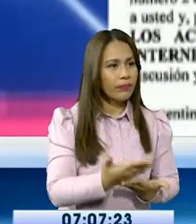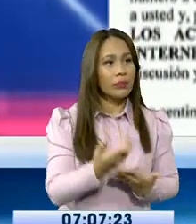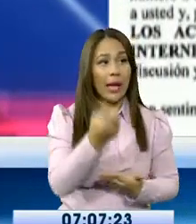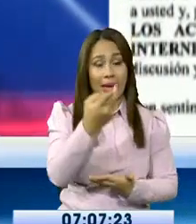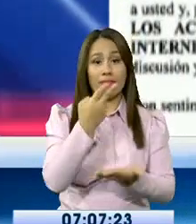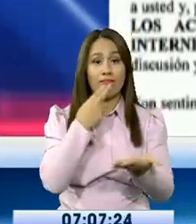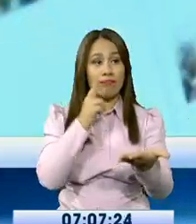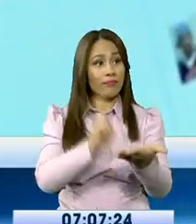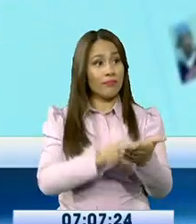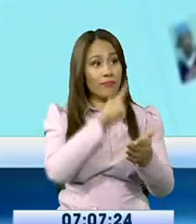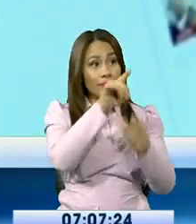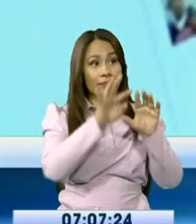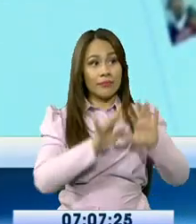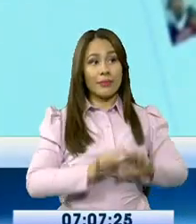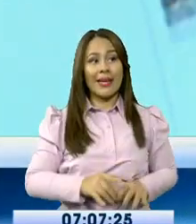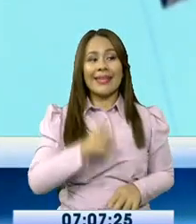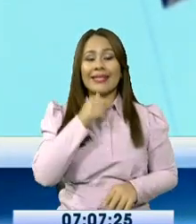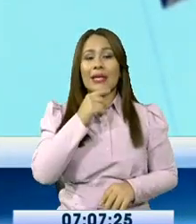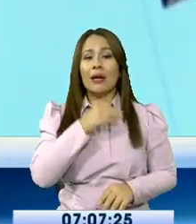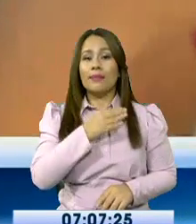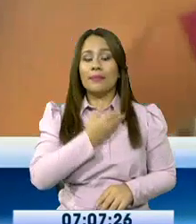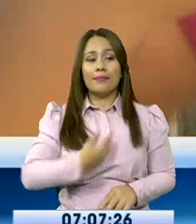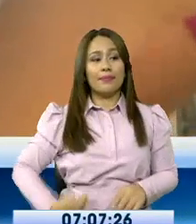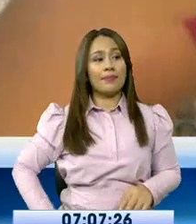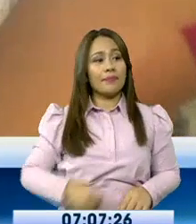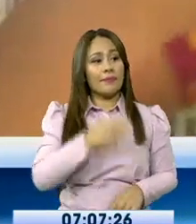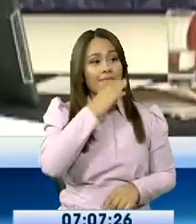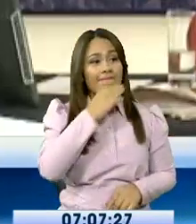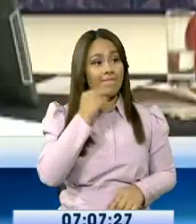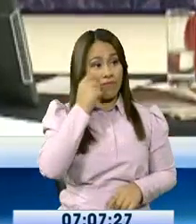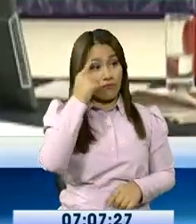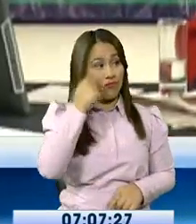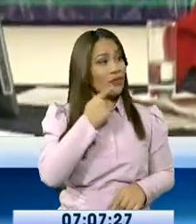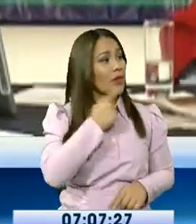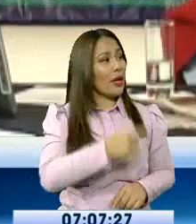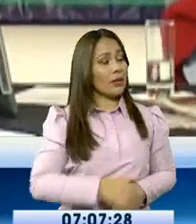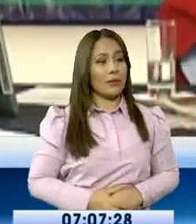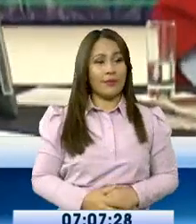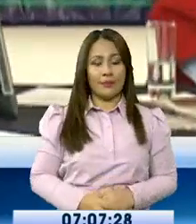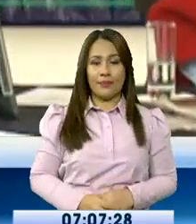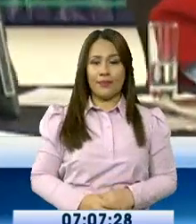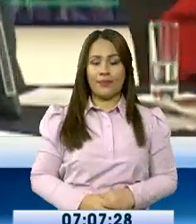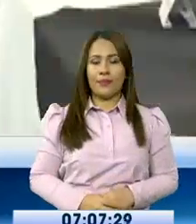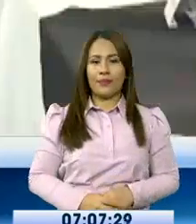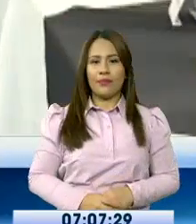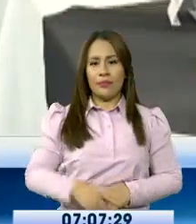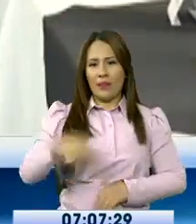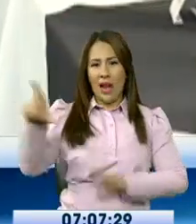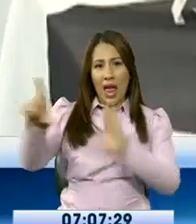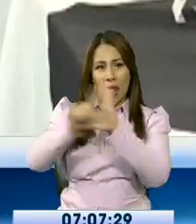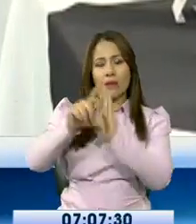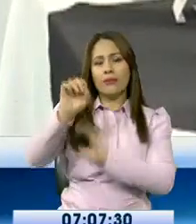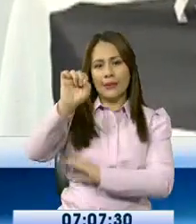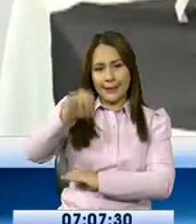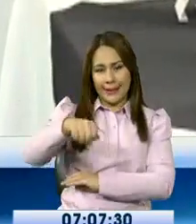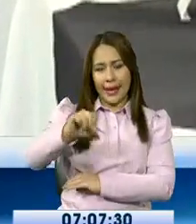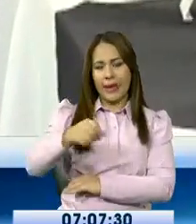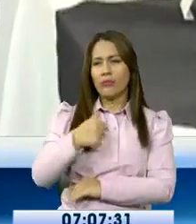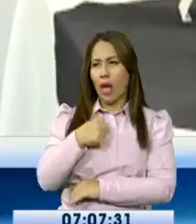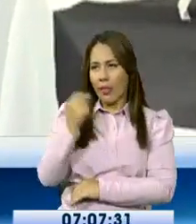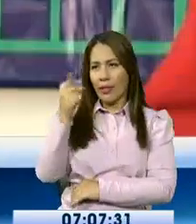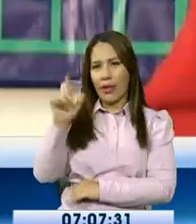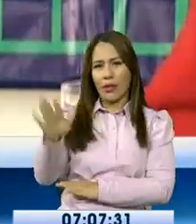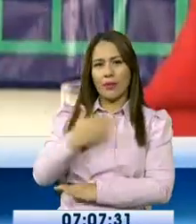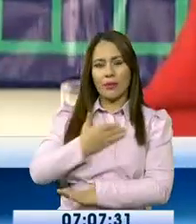Correa, que busca sancionar a quienes mal utilicen las redes sociales, Moreno afirma que una ley debería existir, aunque hace ciertas